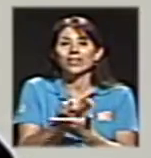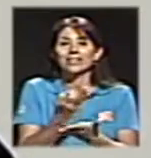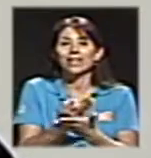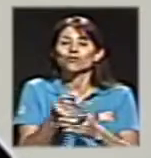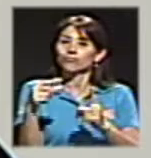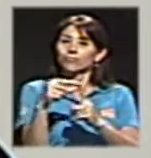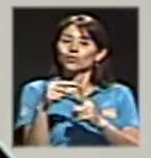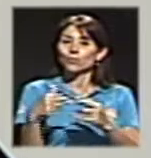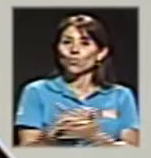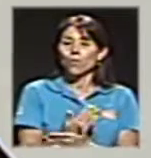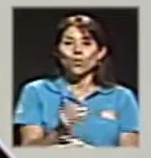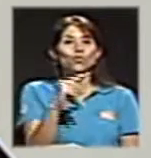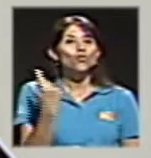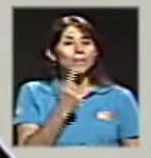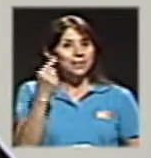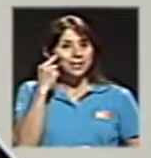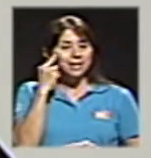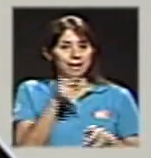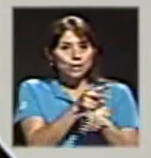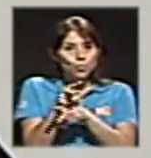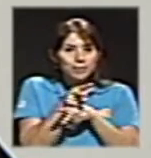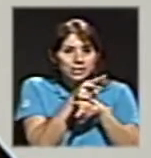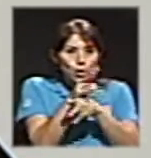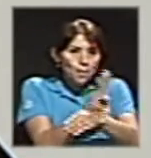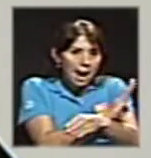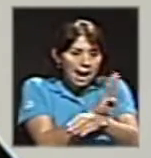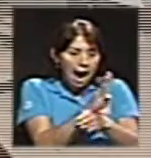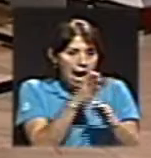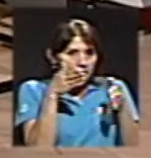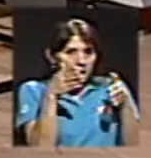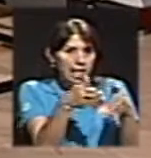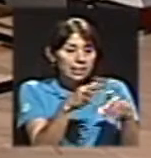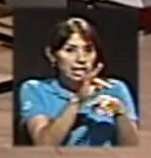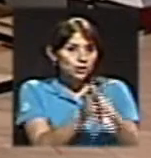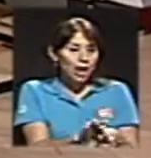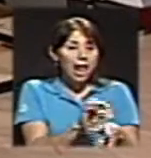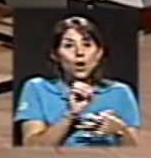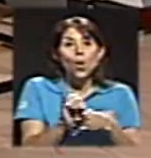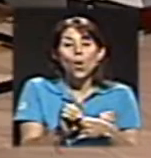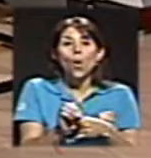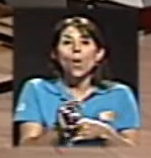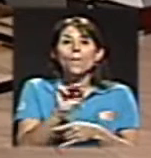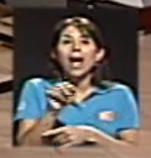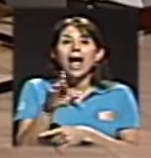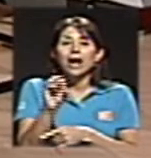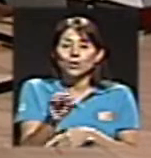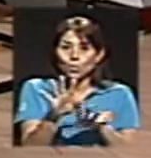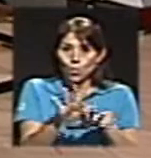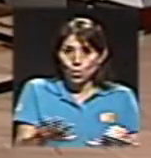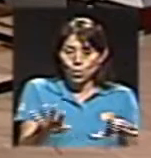Empezar a pensar no solo en la supervisión bancaria tradicional o incluso la macroprudencial, sino también pensar